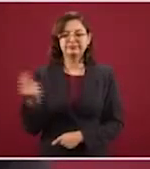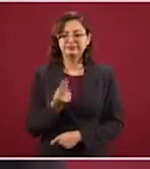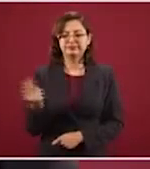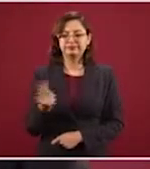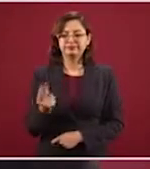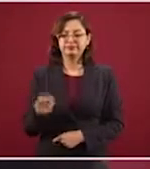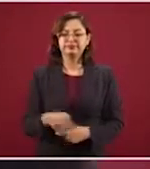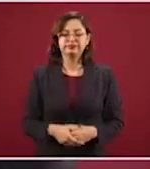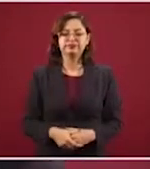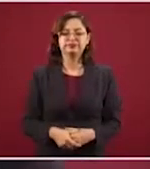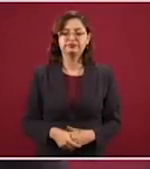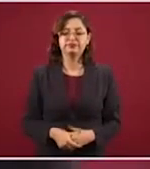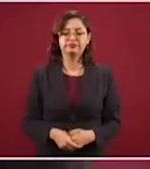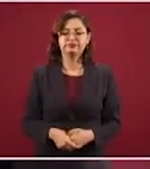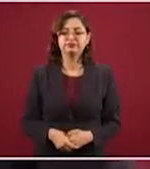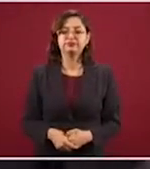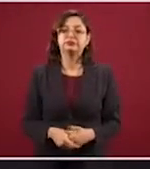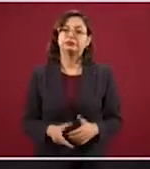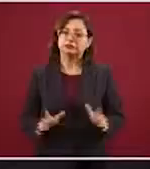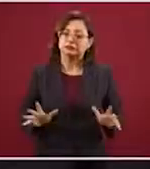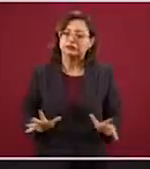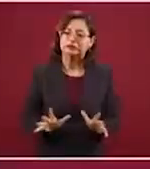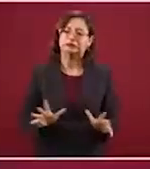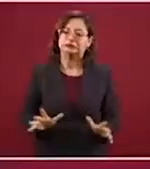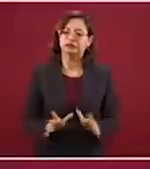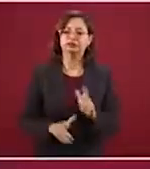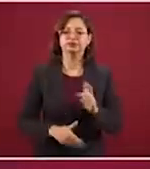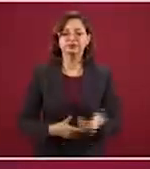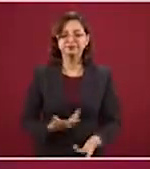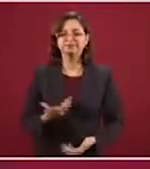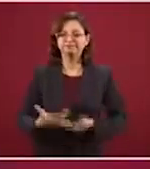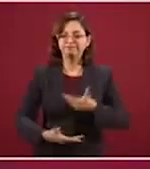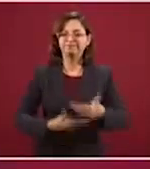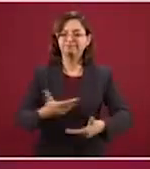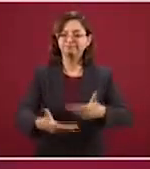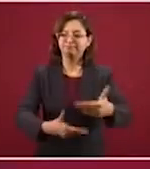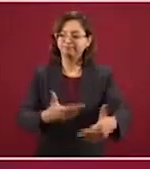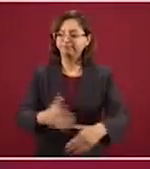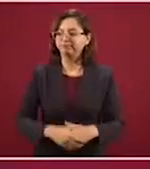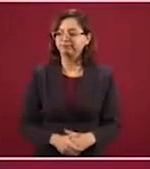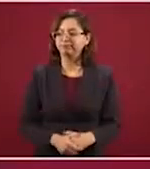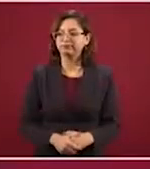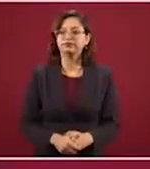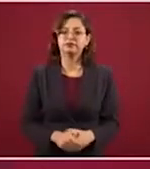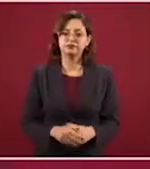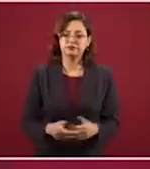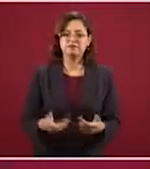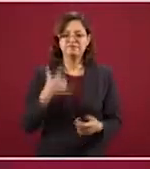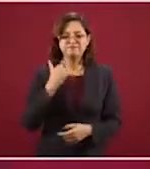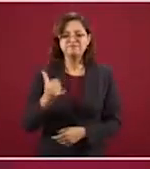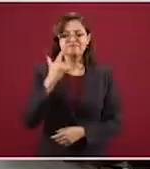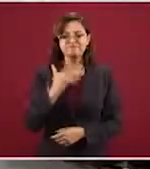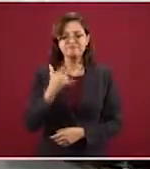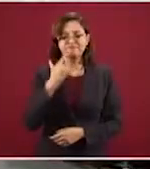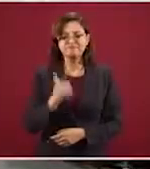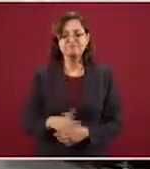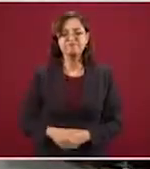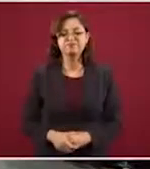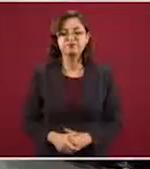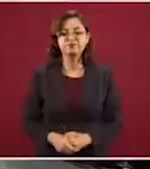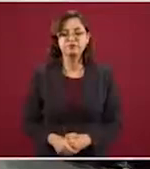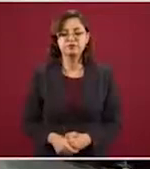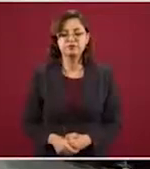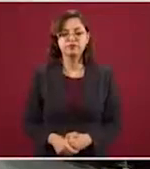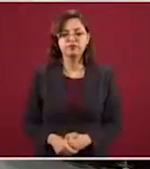hay que hacer caminar al elefante, pero en eso estamos, empujando al elefante. ¿Pero el caso de Mario